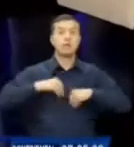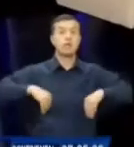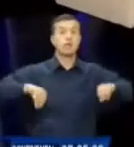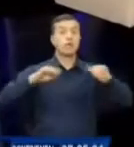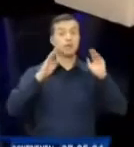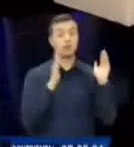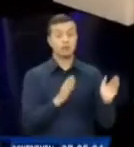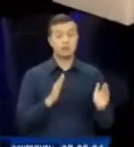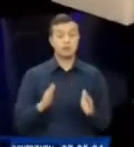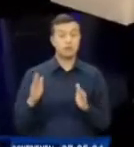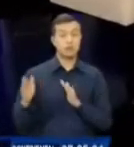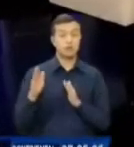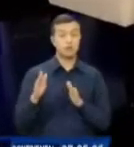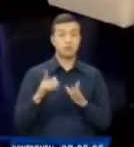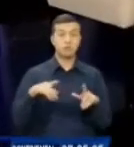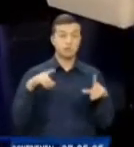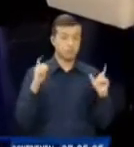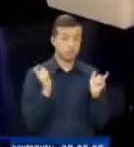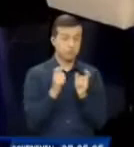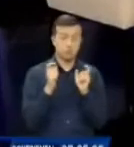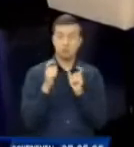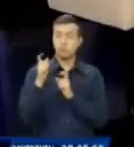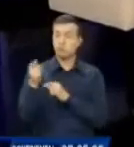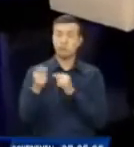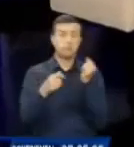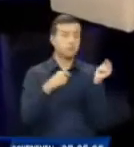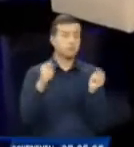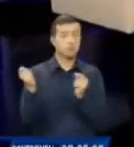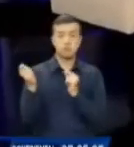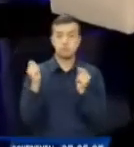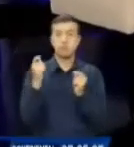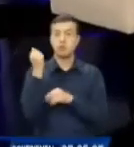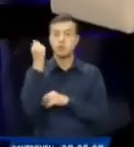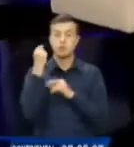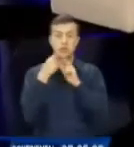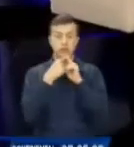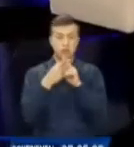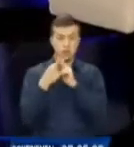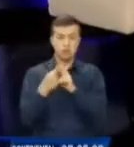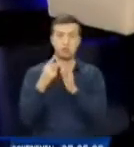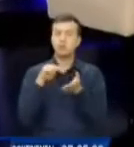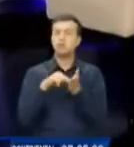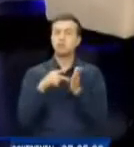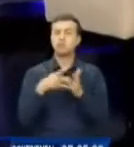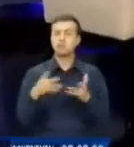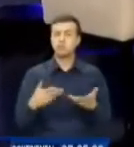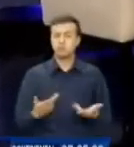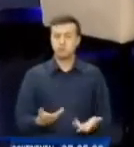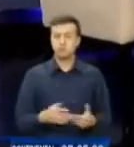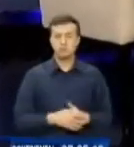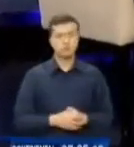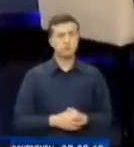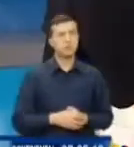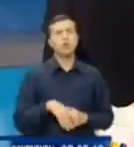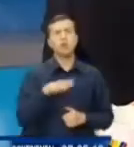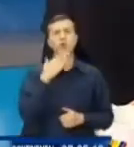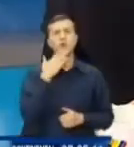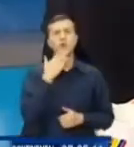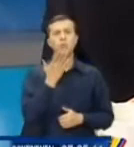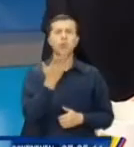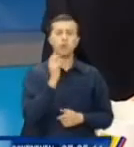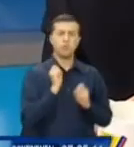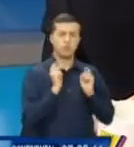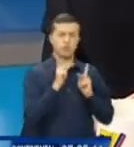en hectáreas pequeñas y se le va a dar crédito el tema es cuáles son el mapa de oportunidades